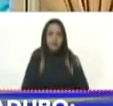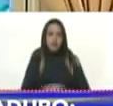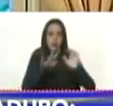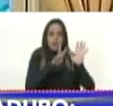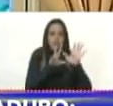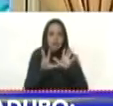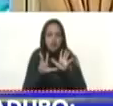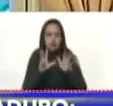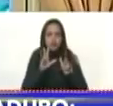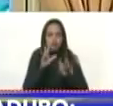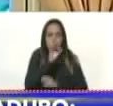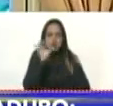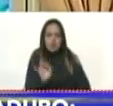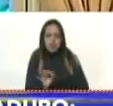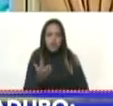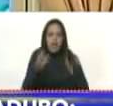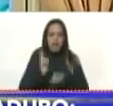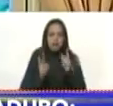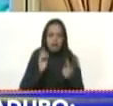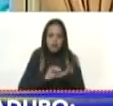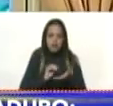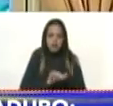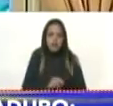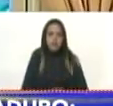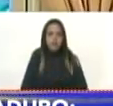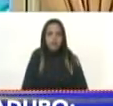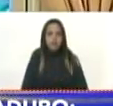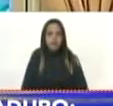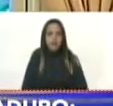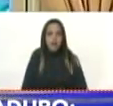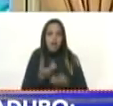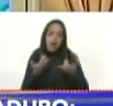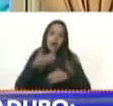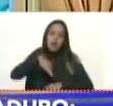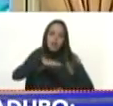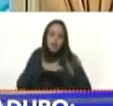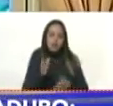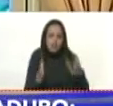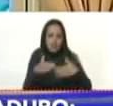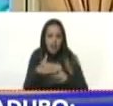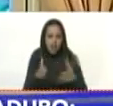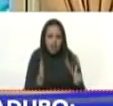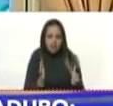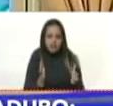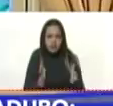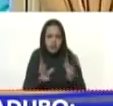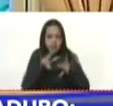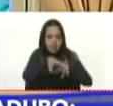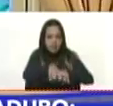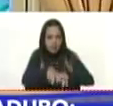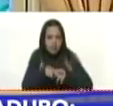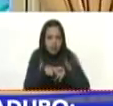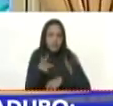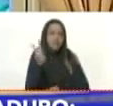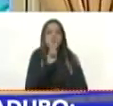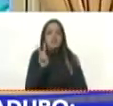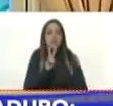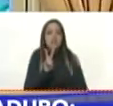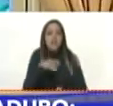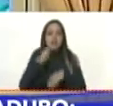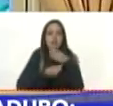98% de subsidio en algunos casos. Ahora, ¿de dónde están saliendo las cajas CLAC? De la tierra venezolana, la